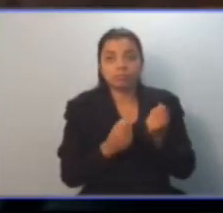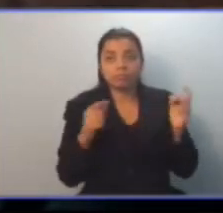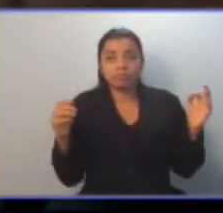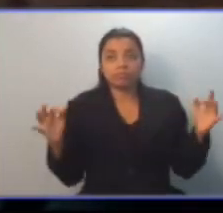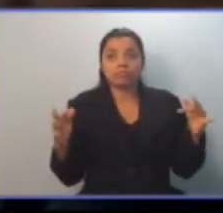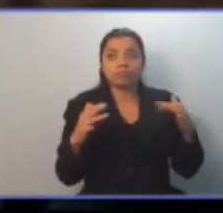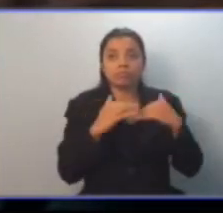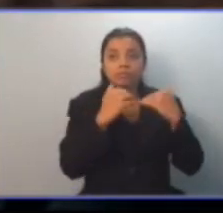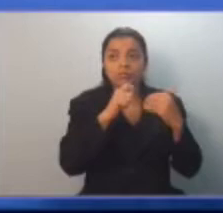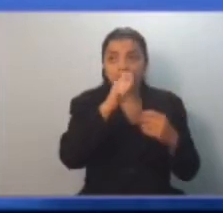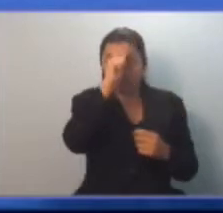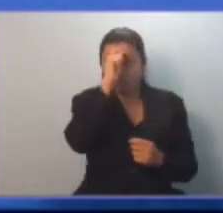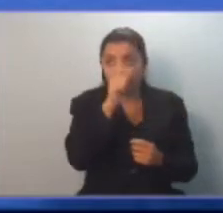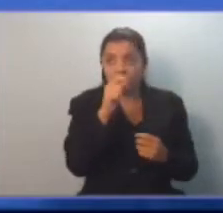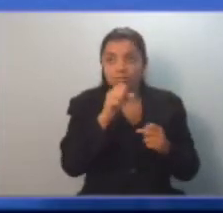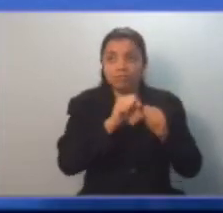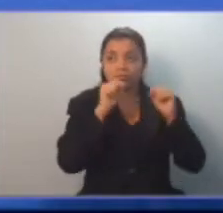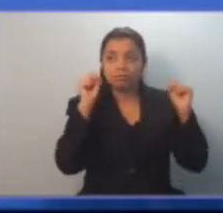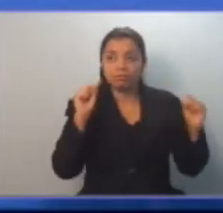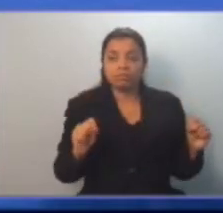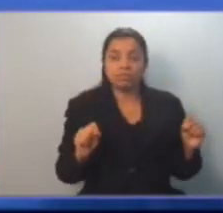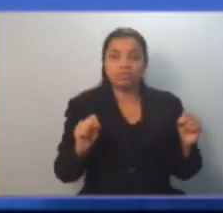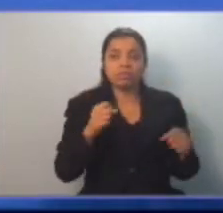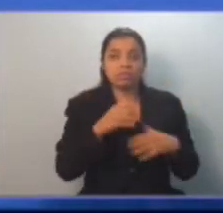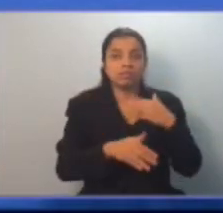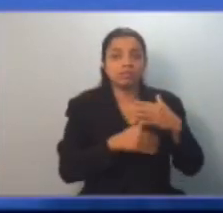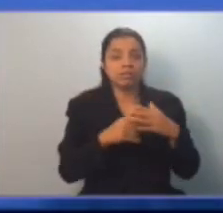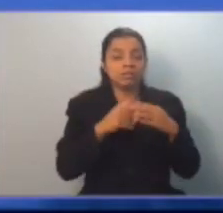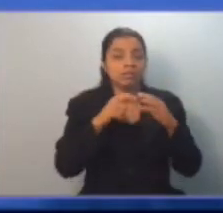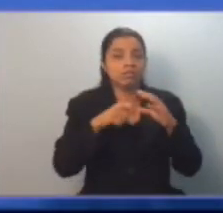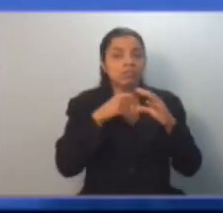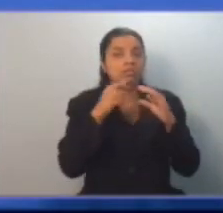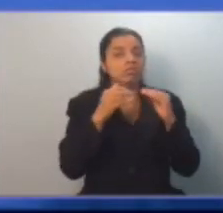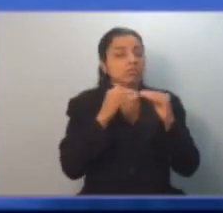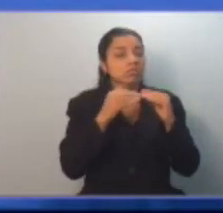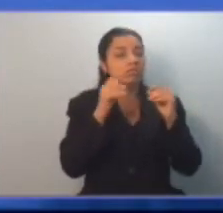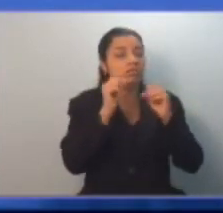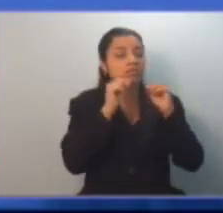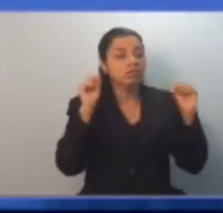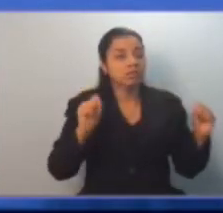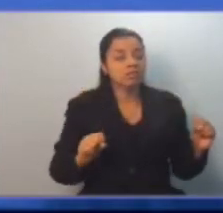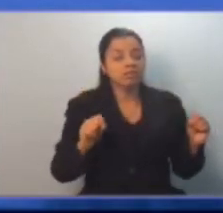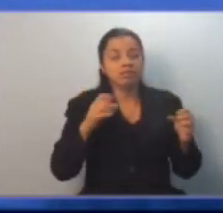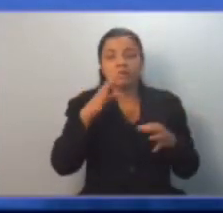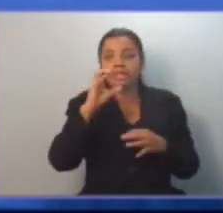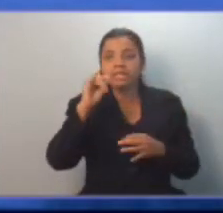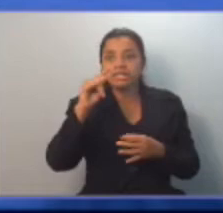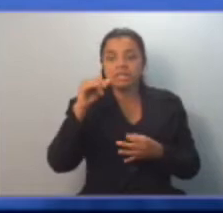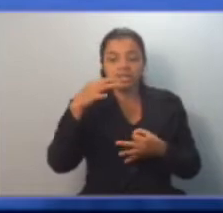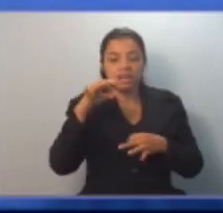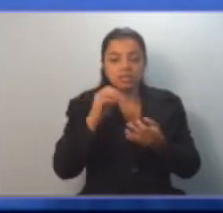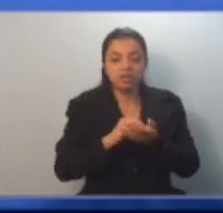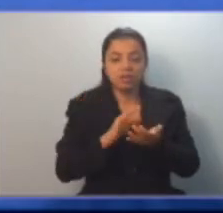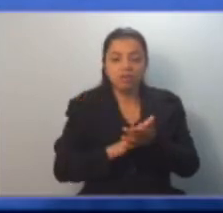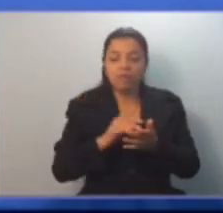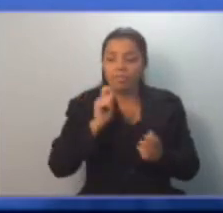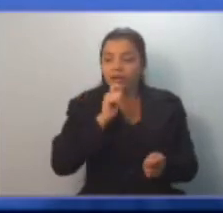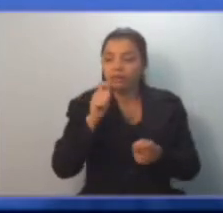virtuales, un sistema de notificación también de carácter virtual y además un sistema de citación y notificación